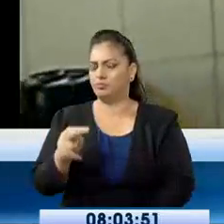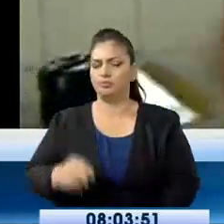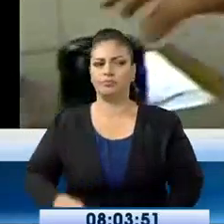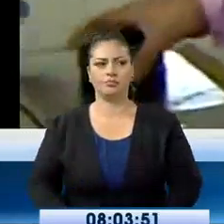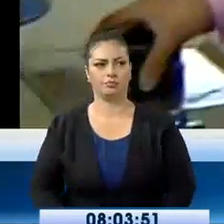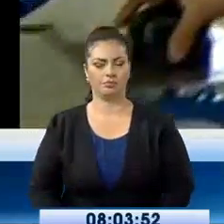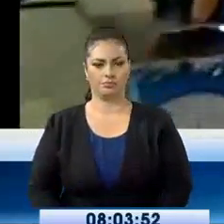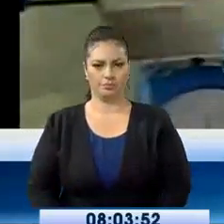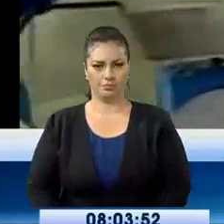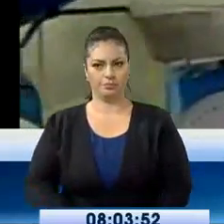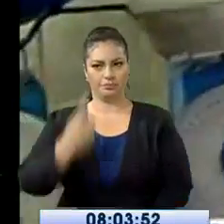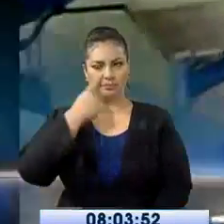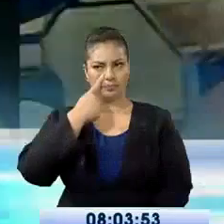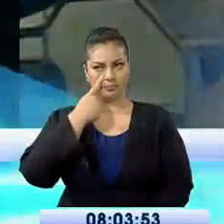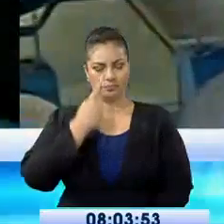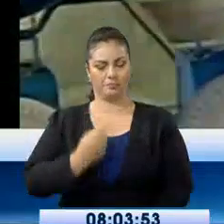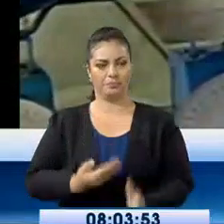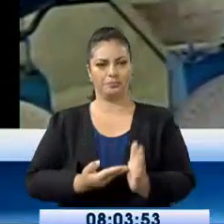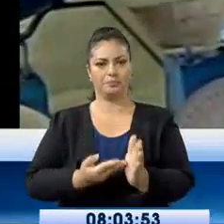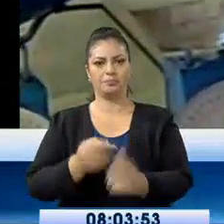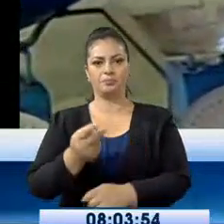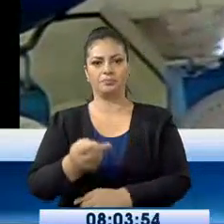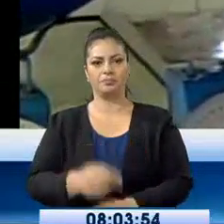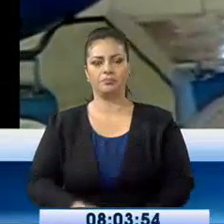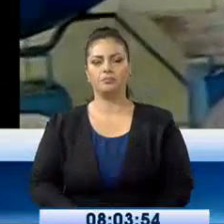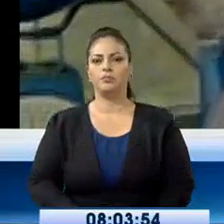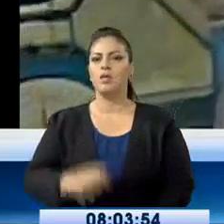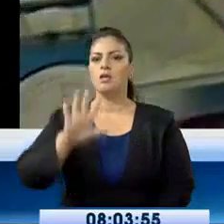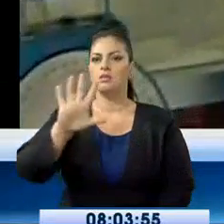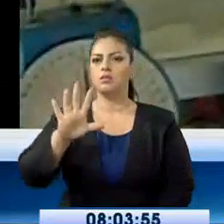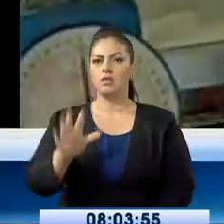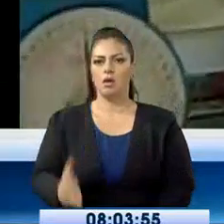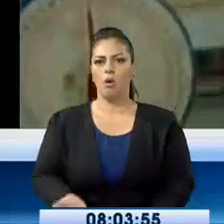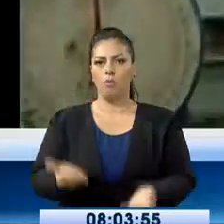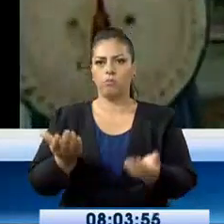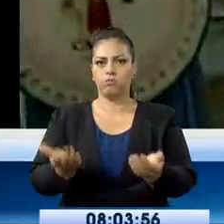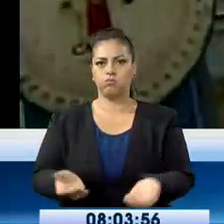voy a demostrar en este momento, tenemos aquí una pesa de 5 libras